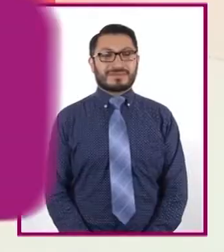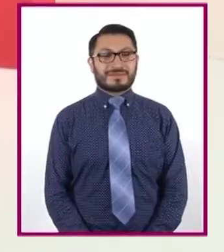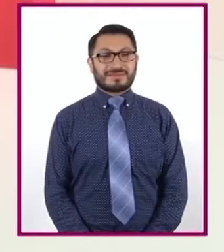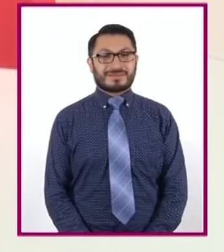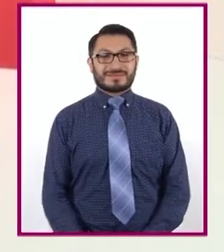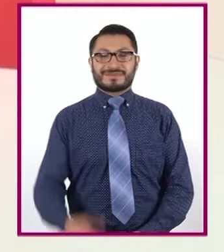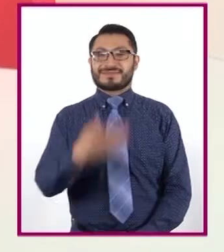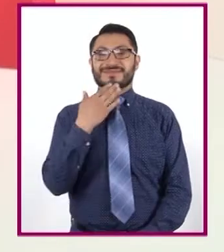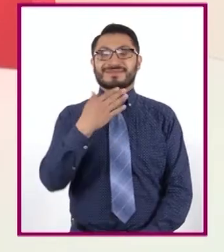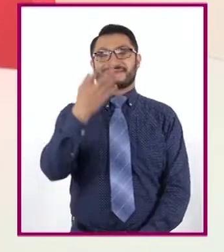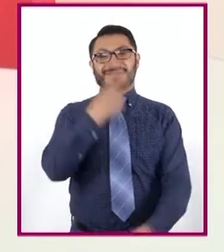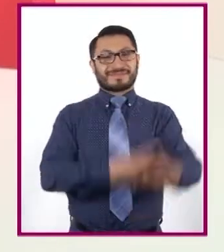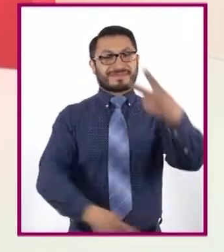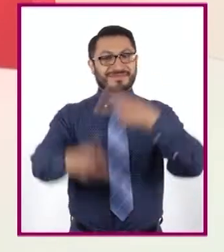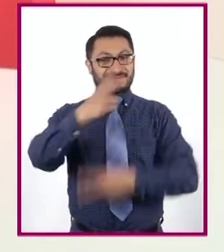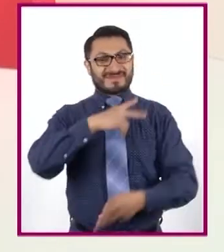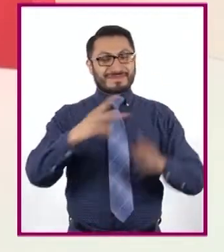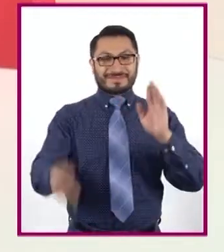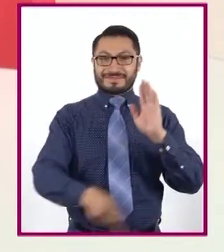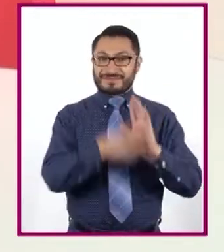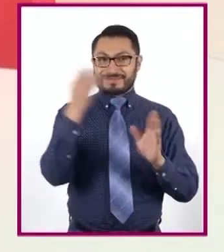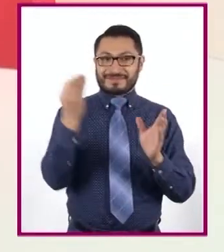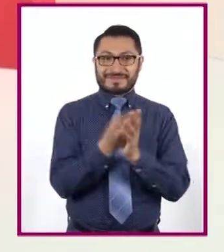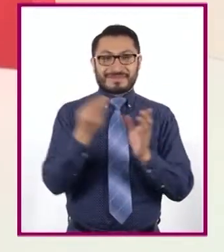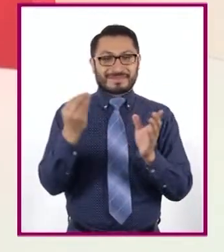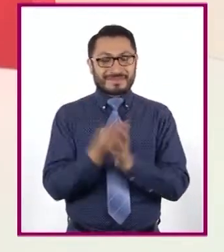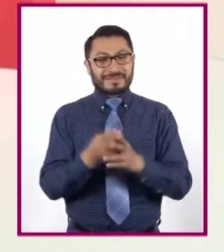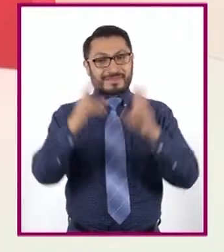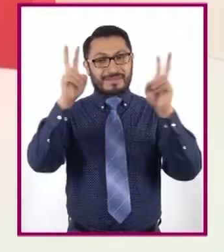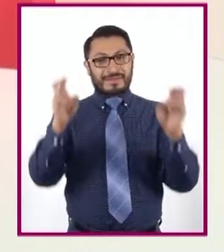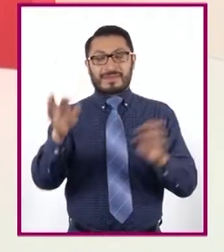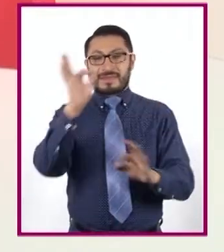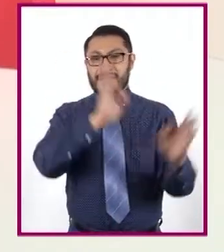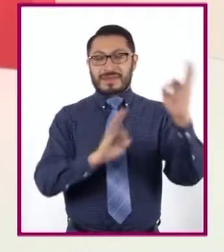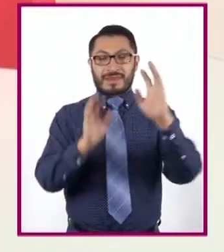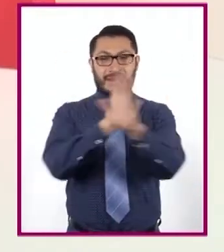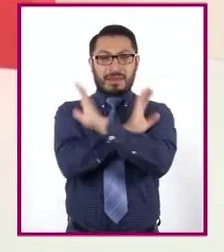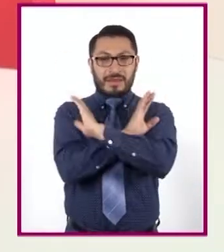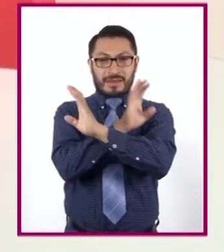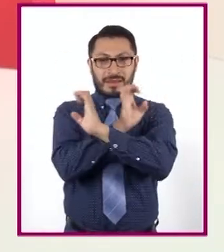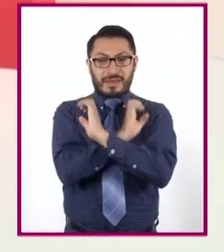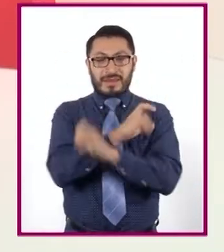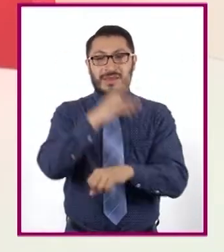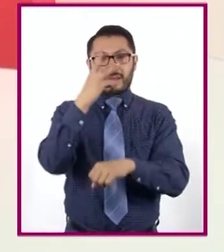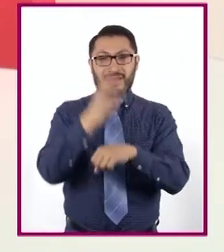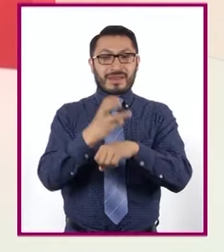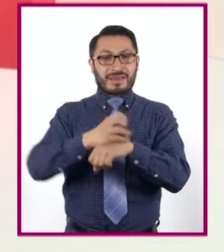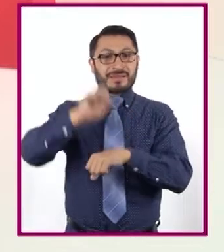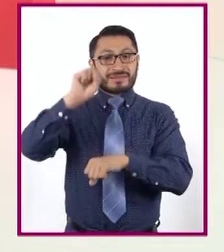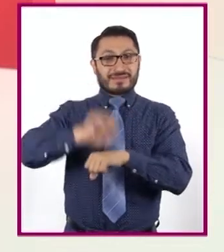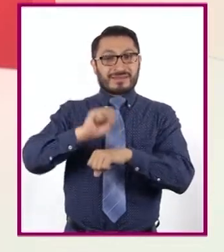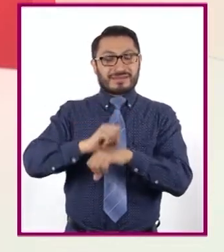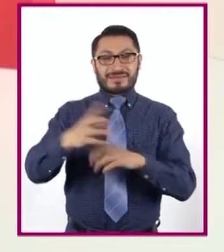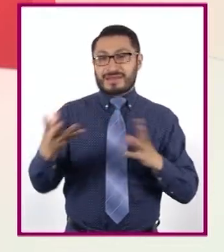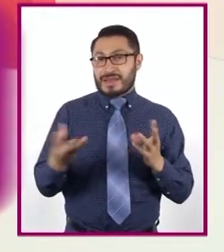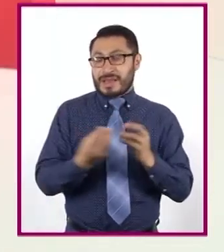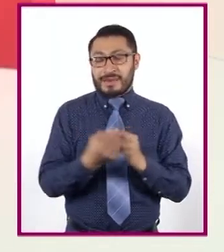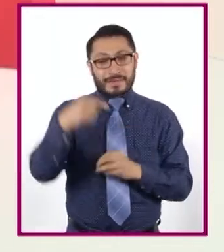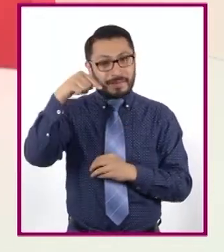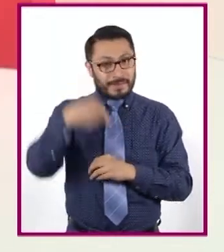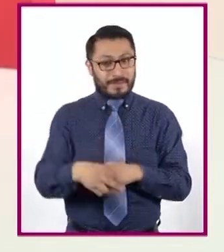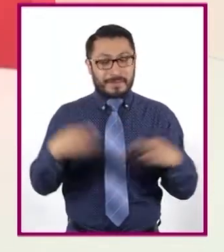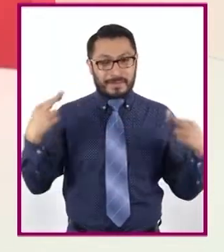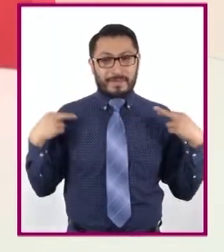Bienvenidas y bienvenidos a otra sesión de la asignatura Formación Cívica y Ética de tercer grado. Está con nosotros el